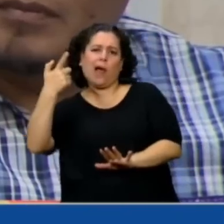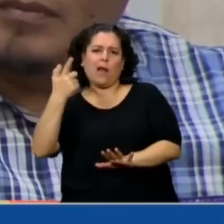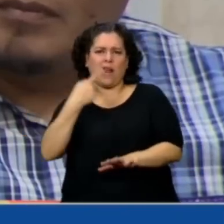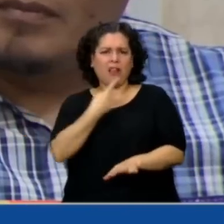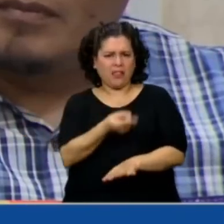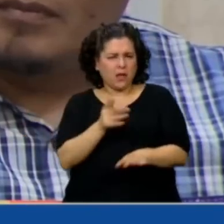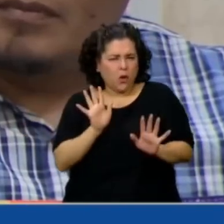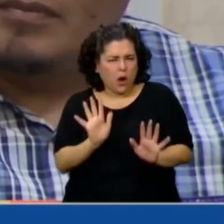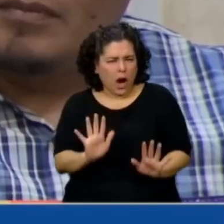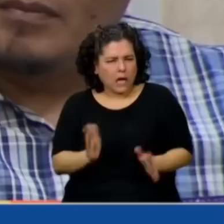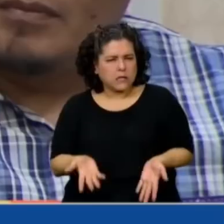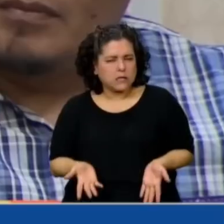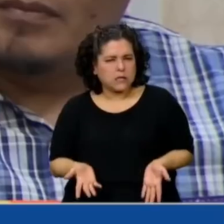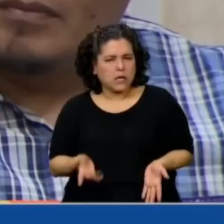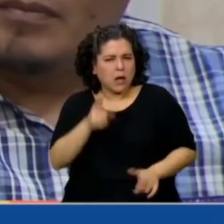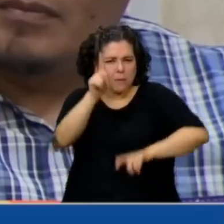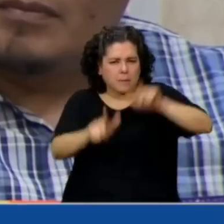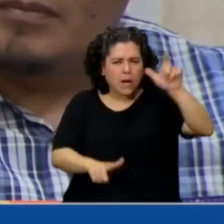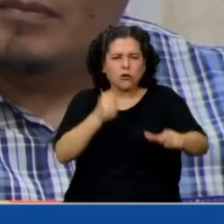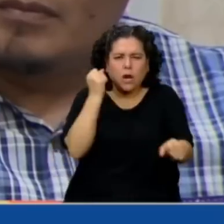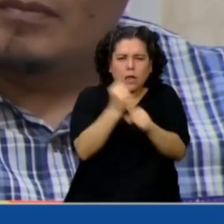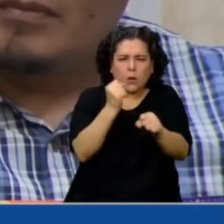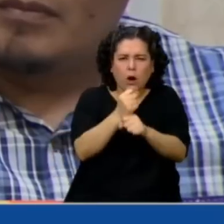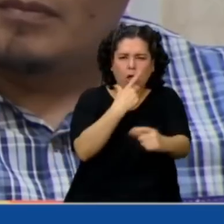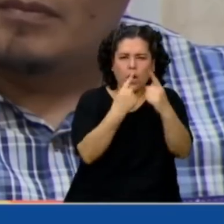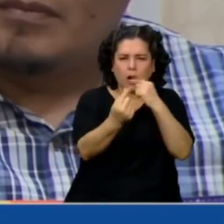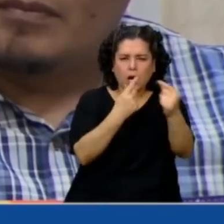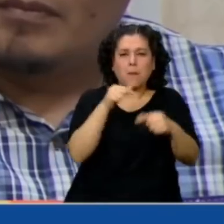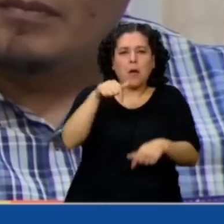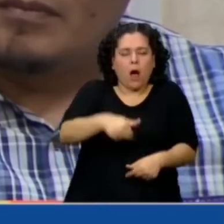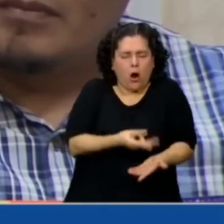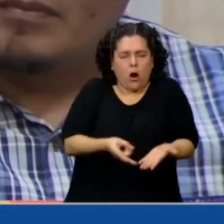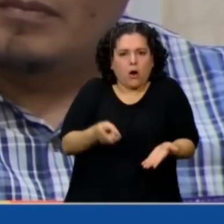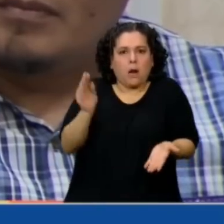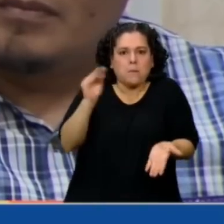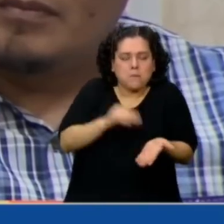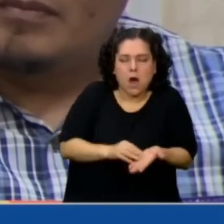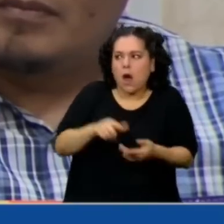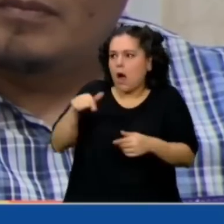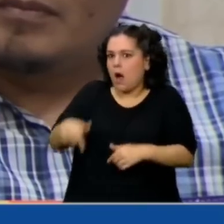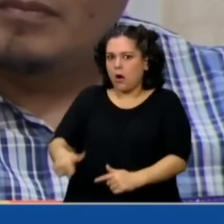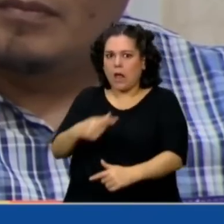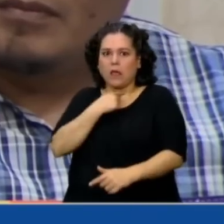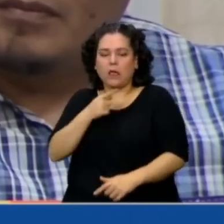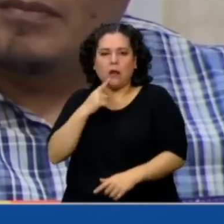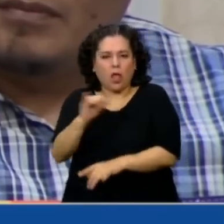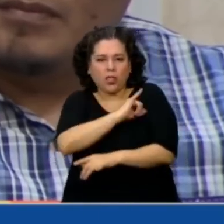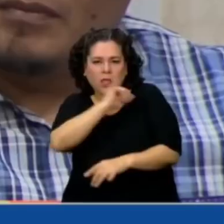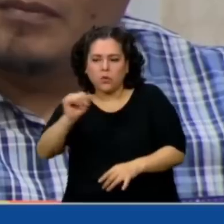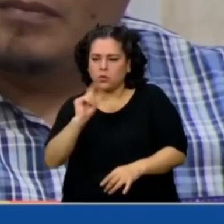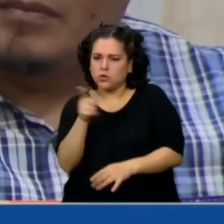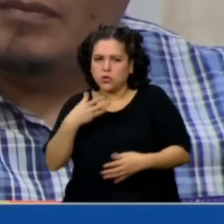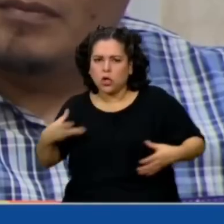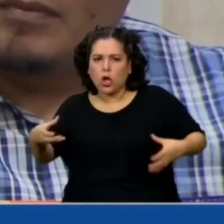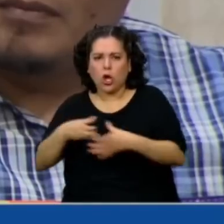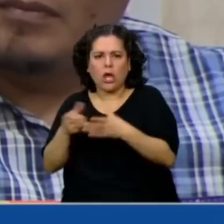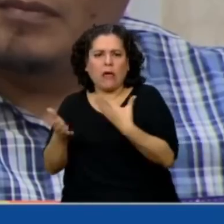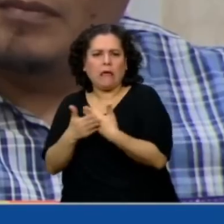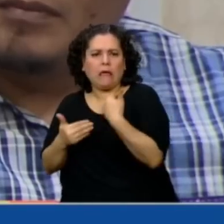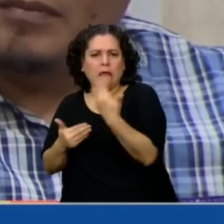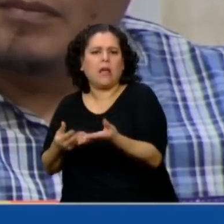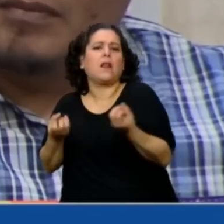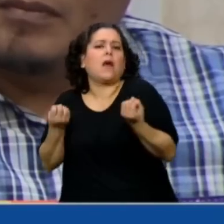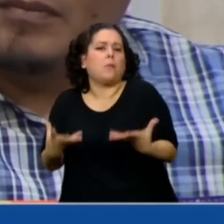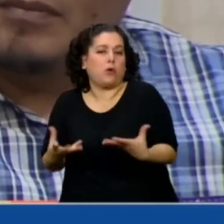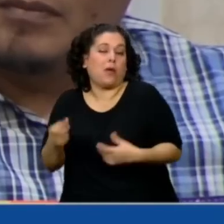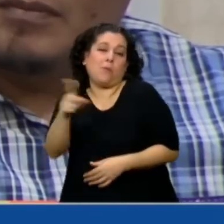sindicato Sunna, y ahora viene con esta nueva arremetida, porque quiere dejar sin representación política a la